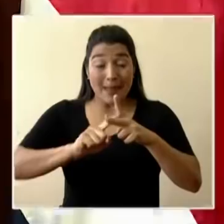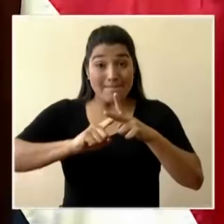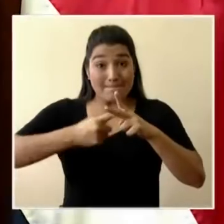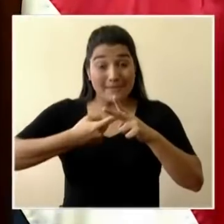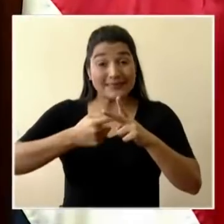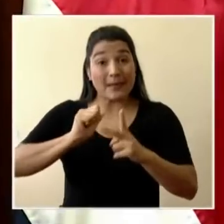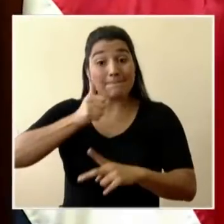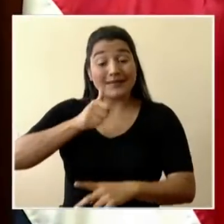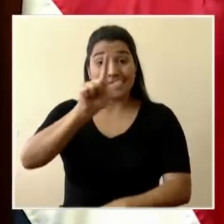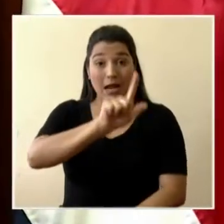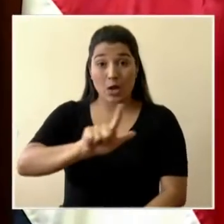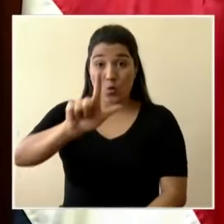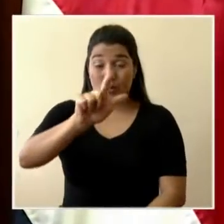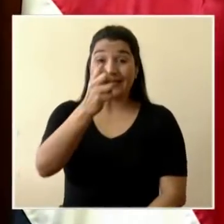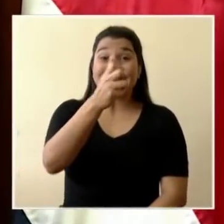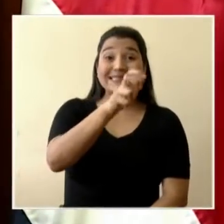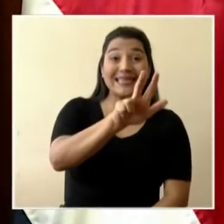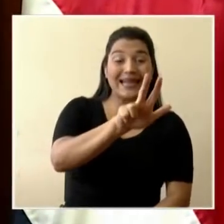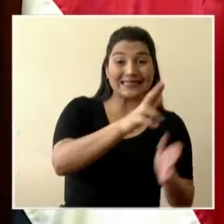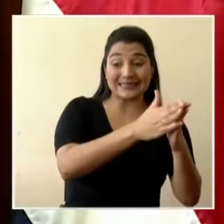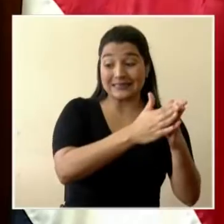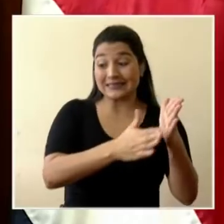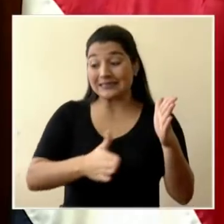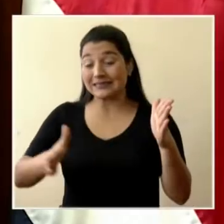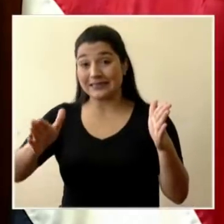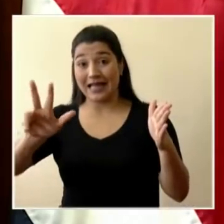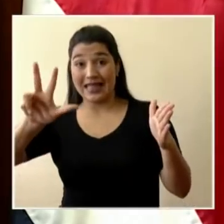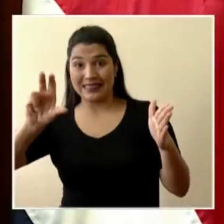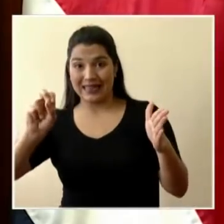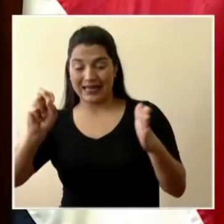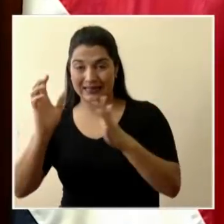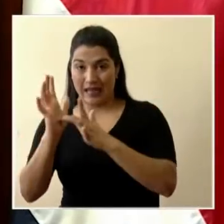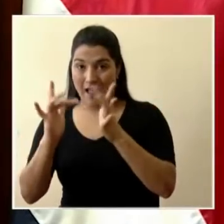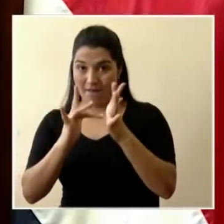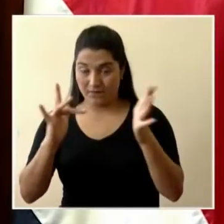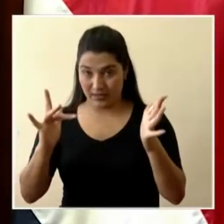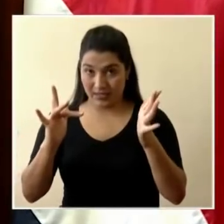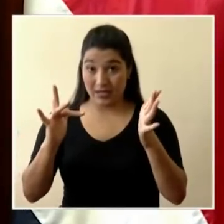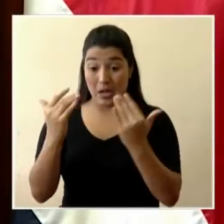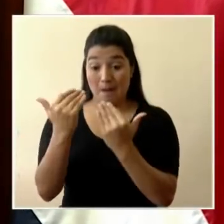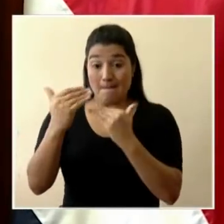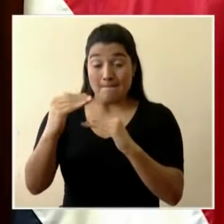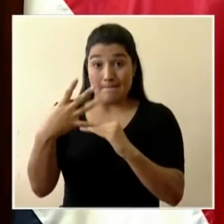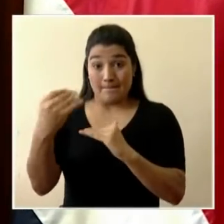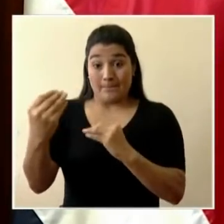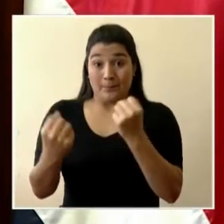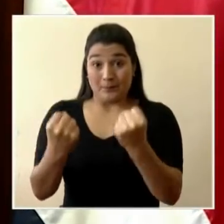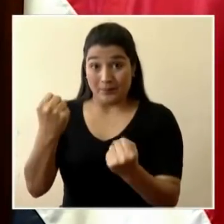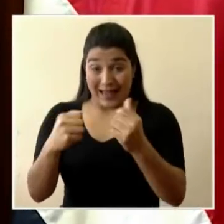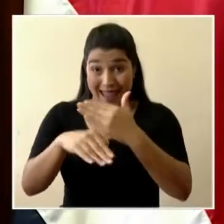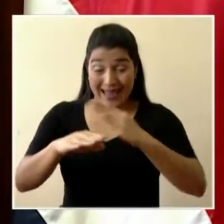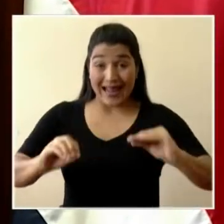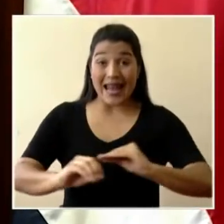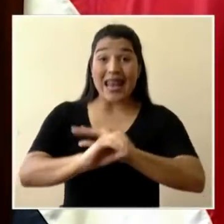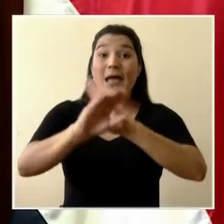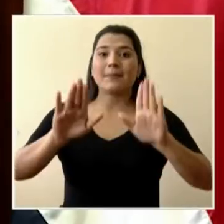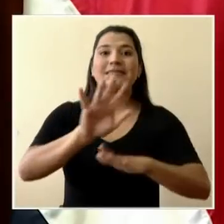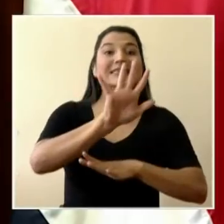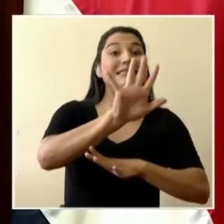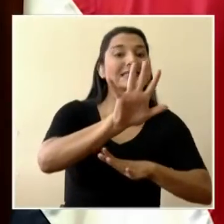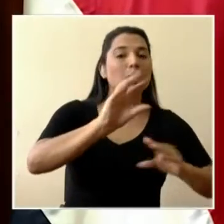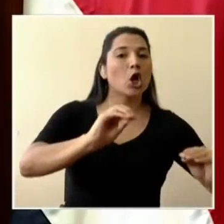lunes 13 y hasta el 30 de abril. La restricción vehicular diurna será de